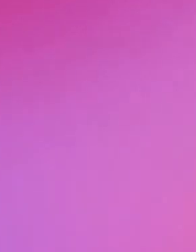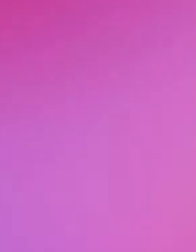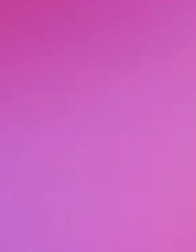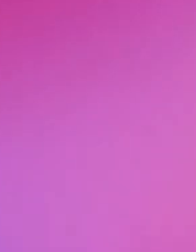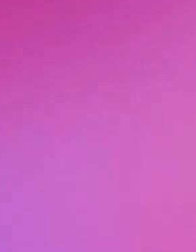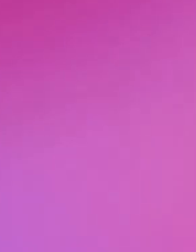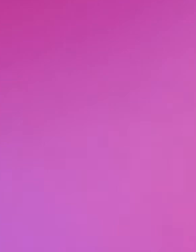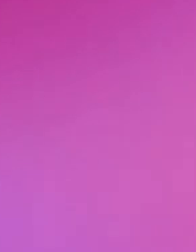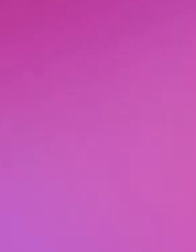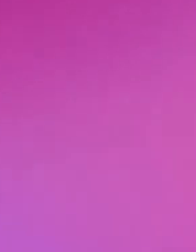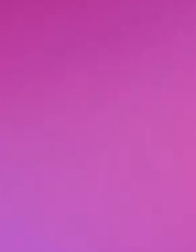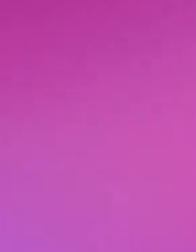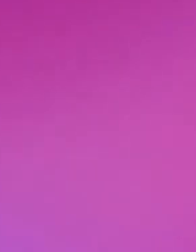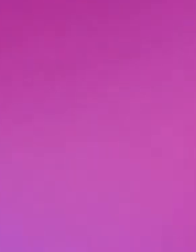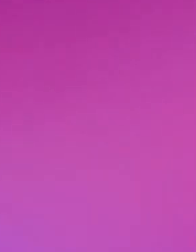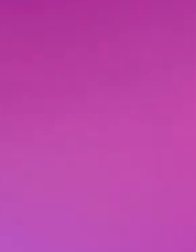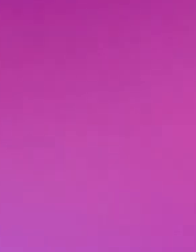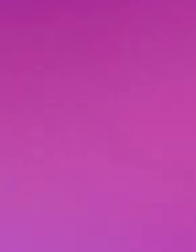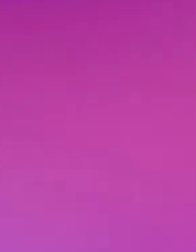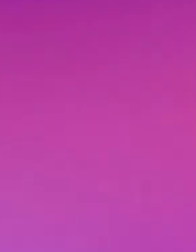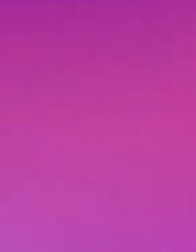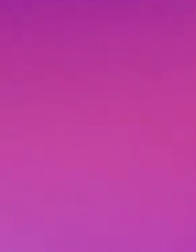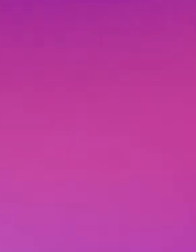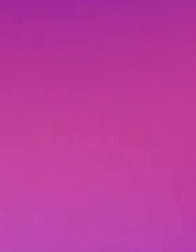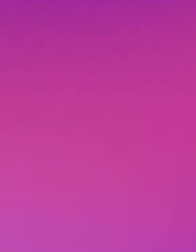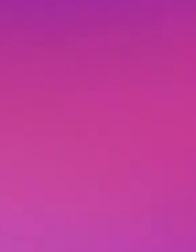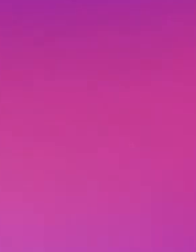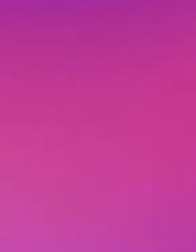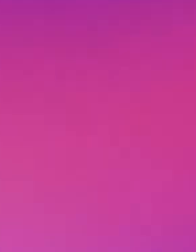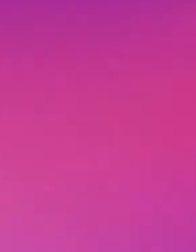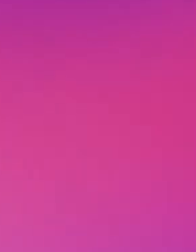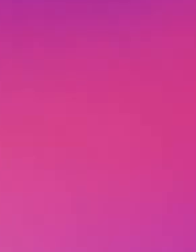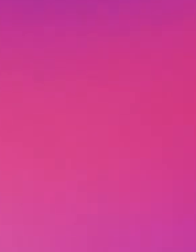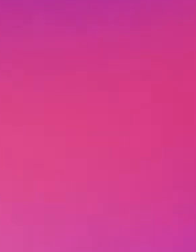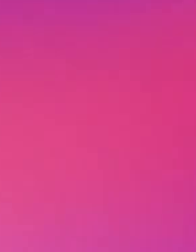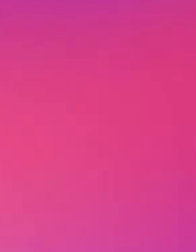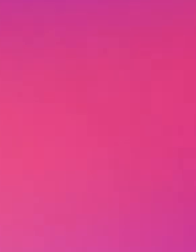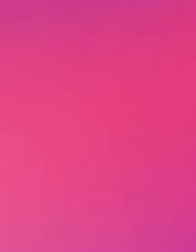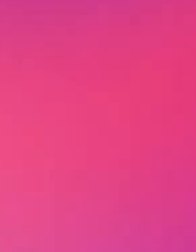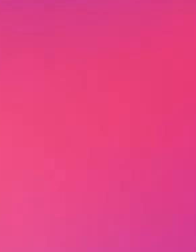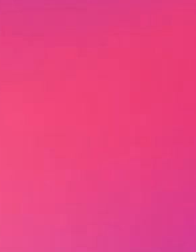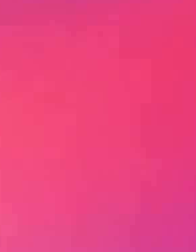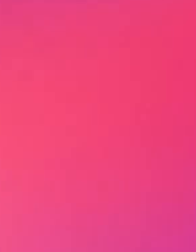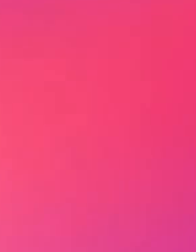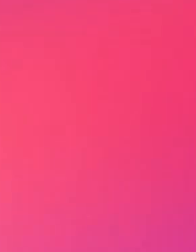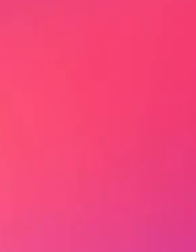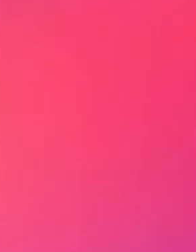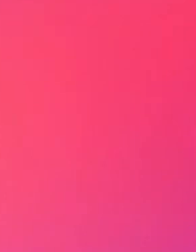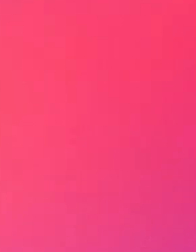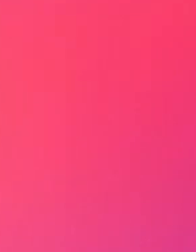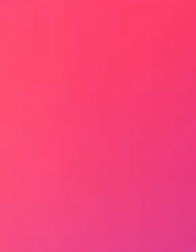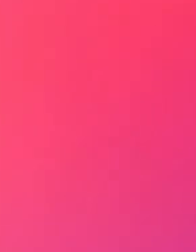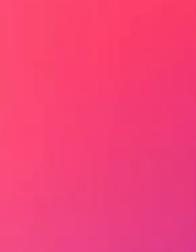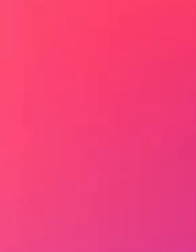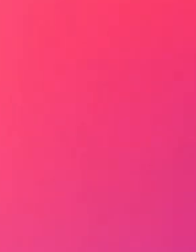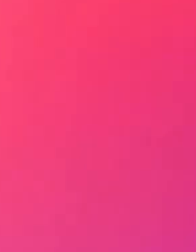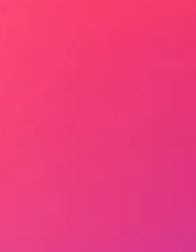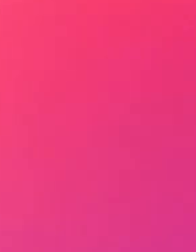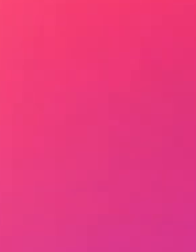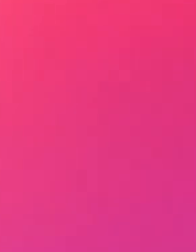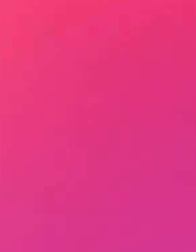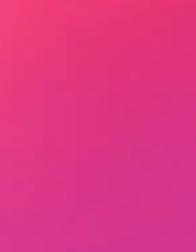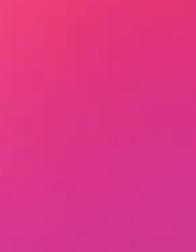Apoyo Pedagógico a Distancia. El número de teléfono para secundaria es el 55 36